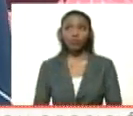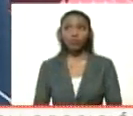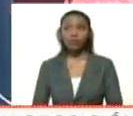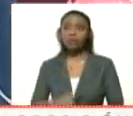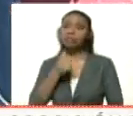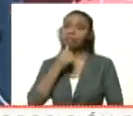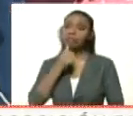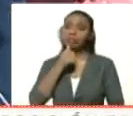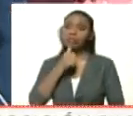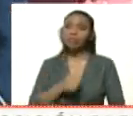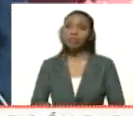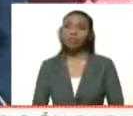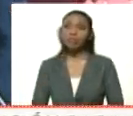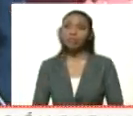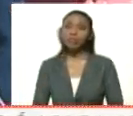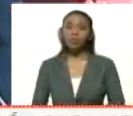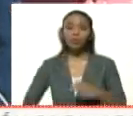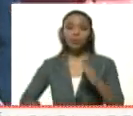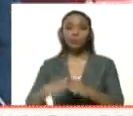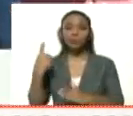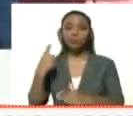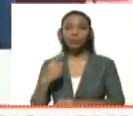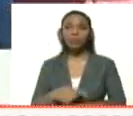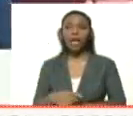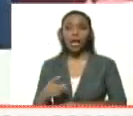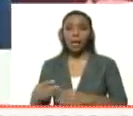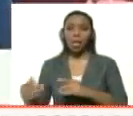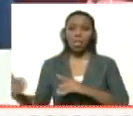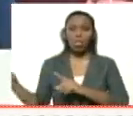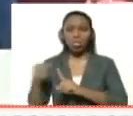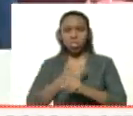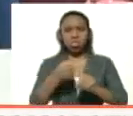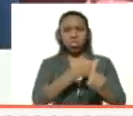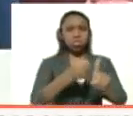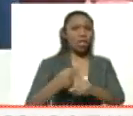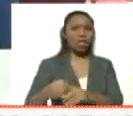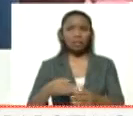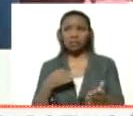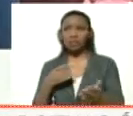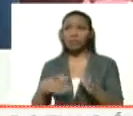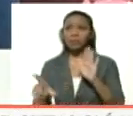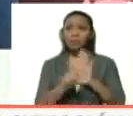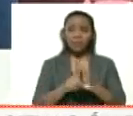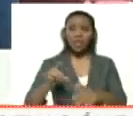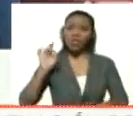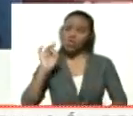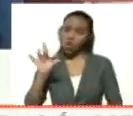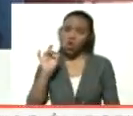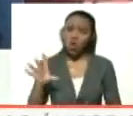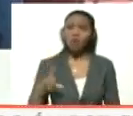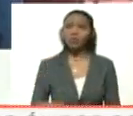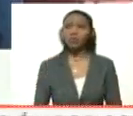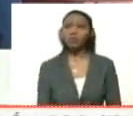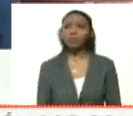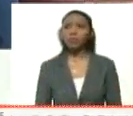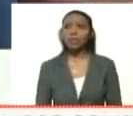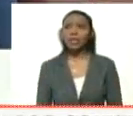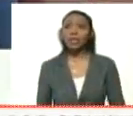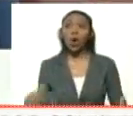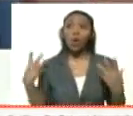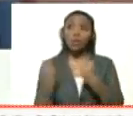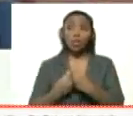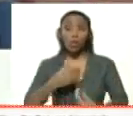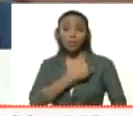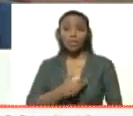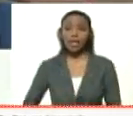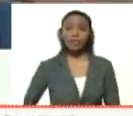quien una vez más agrede la dignidad, la hidalguía, el pundonor y el decoro del compañero